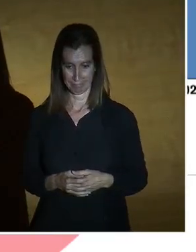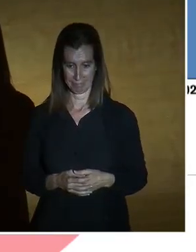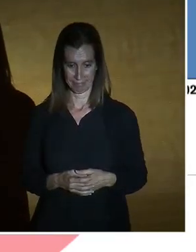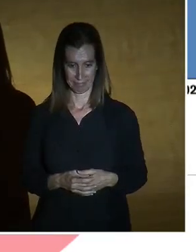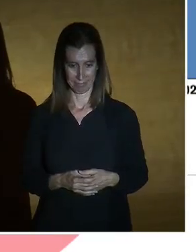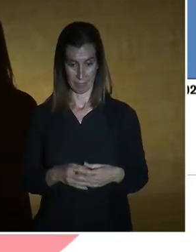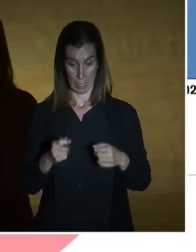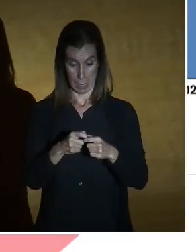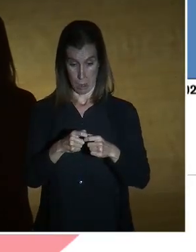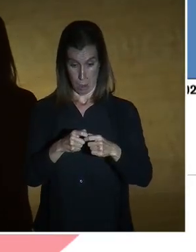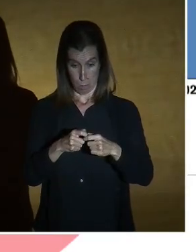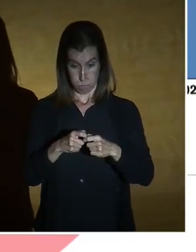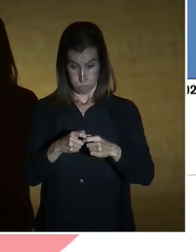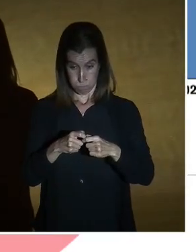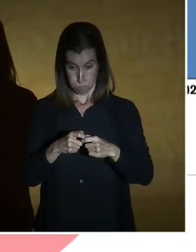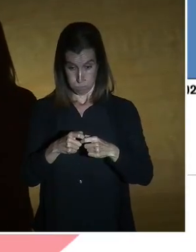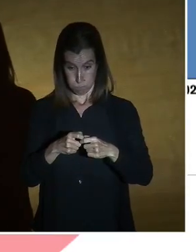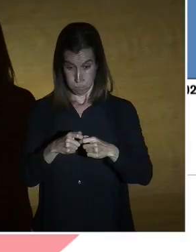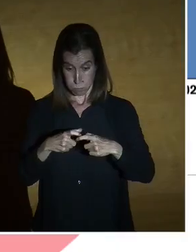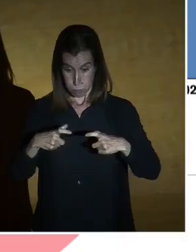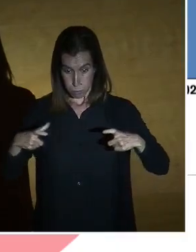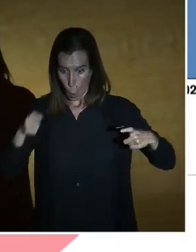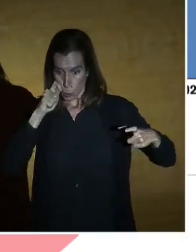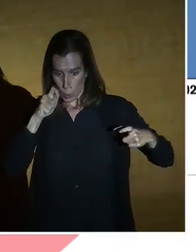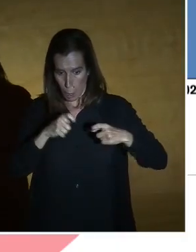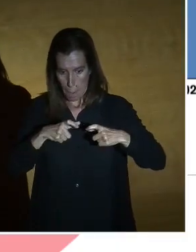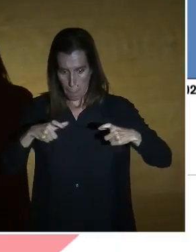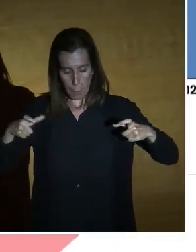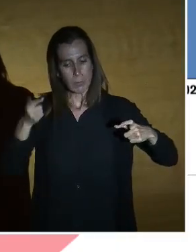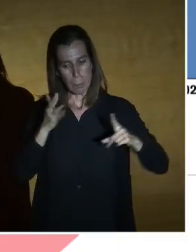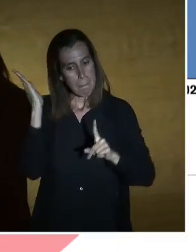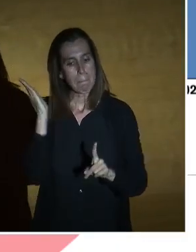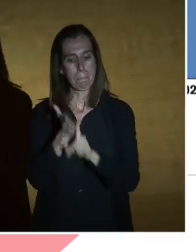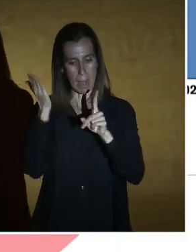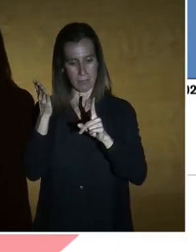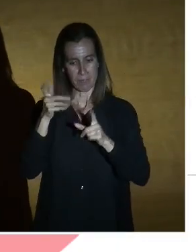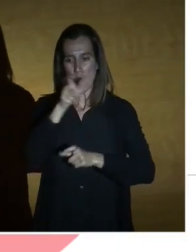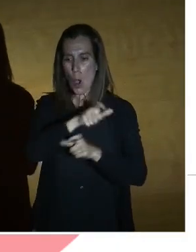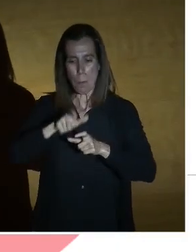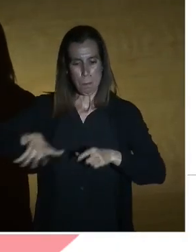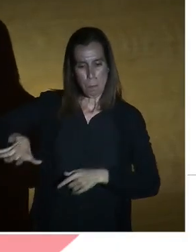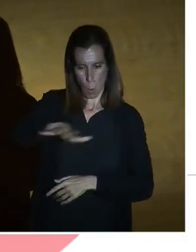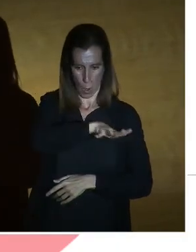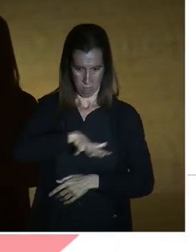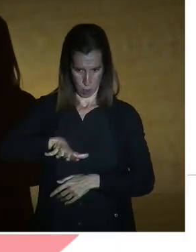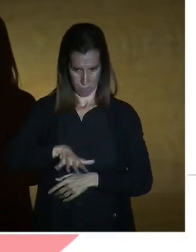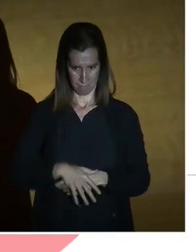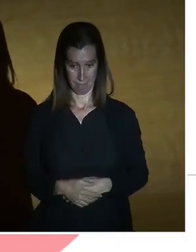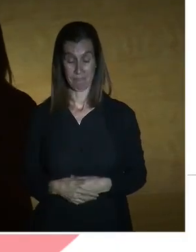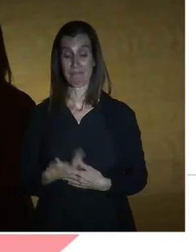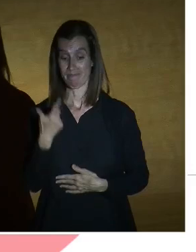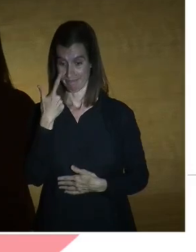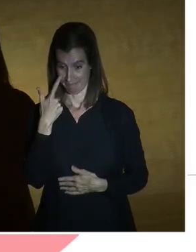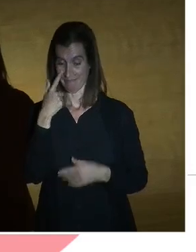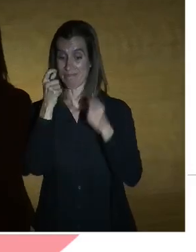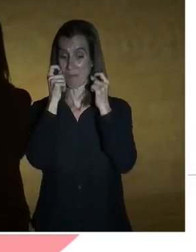que ese aumento de las turistas está teniendo un gran impacto también en la población local. Estamos viendo